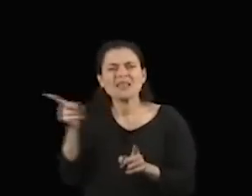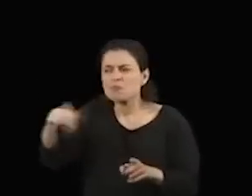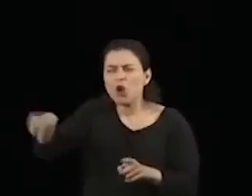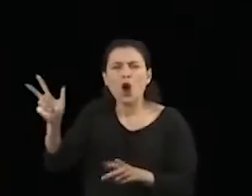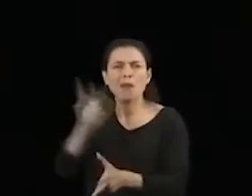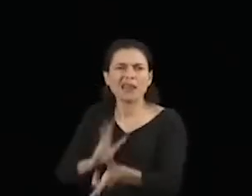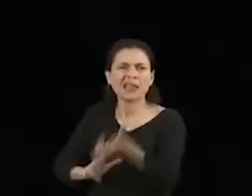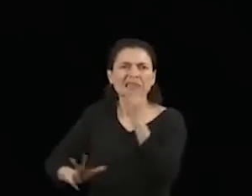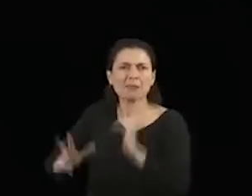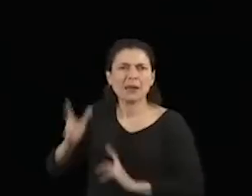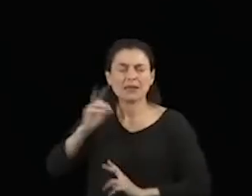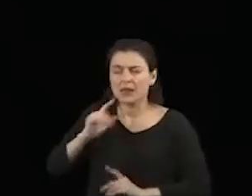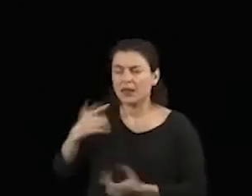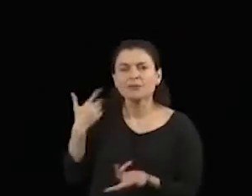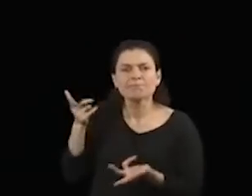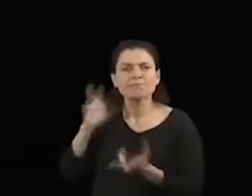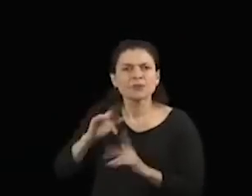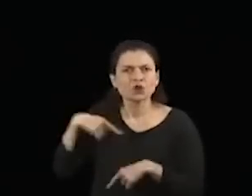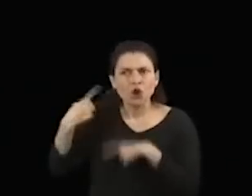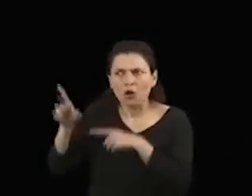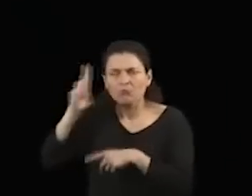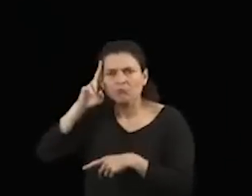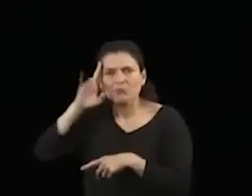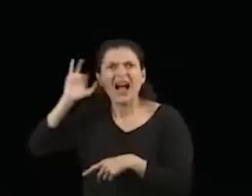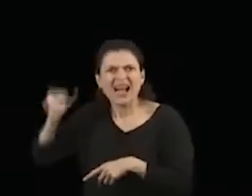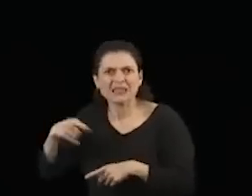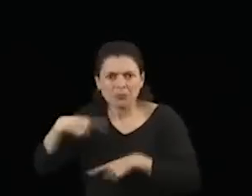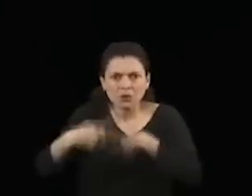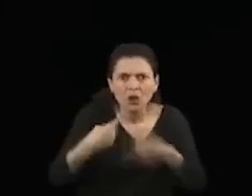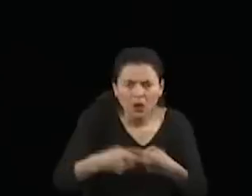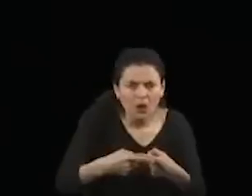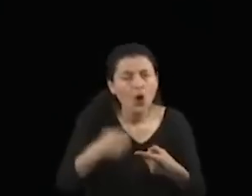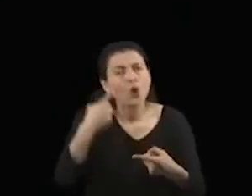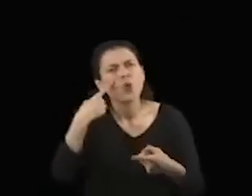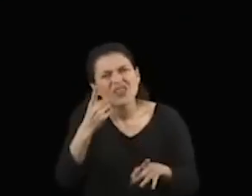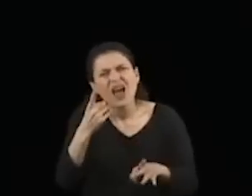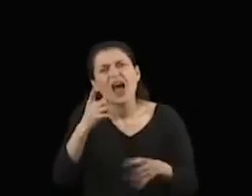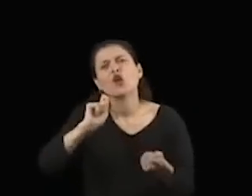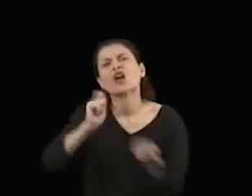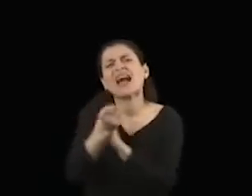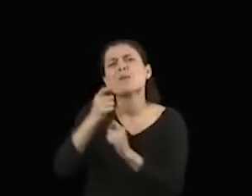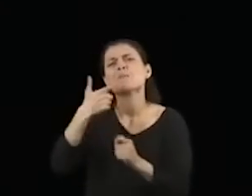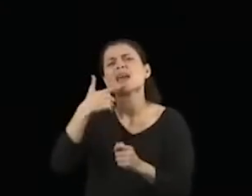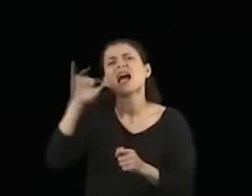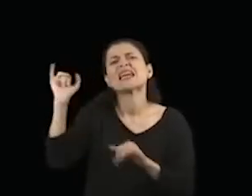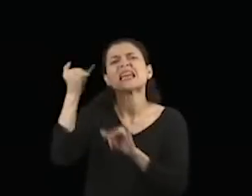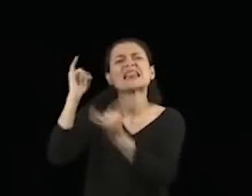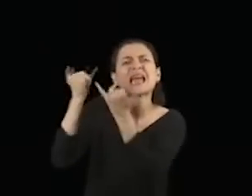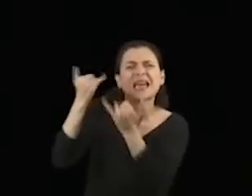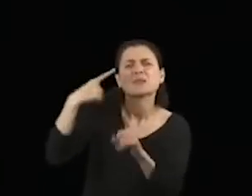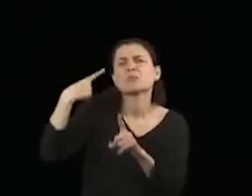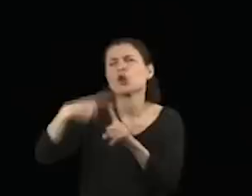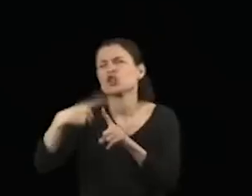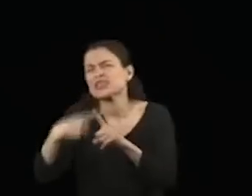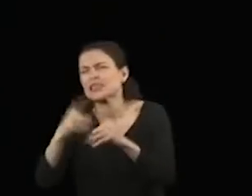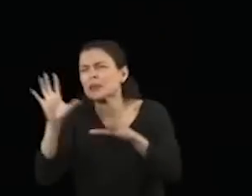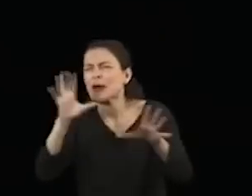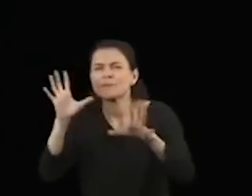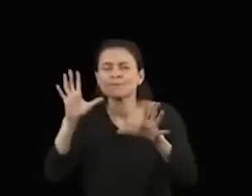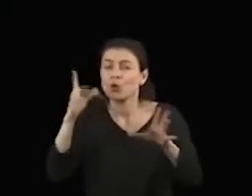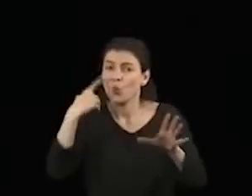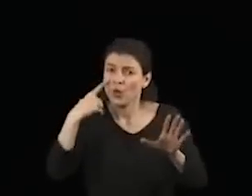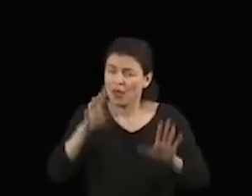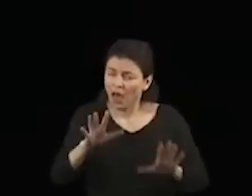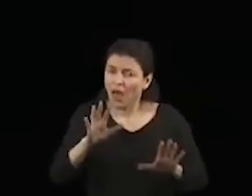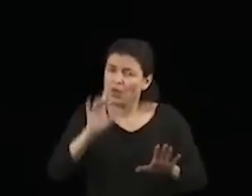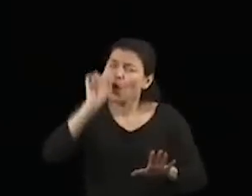decían muchos economistas, que había que poner la tasa de interés real positiva y ese argumento, hoy tendríamos un problema